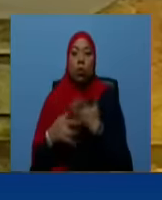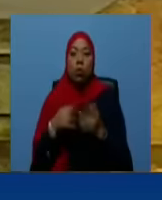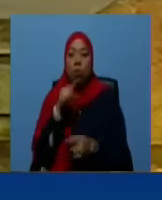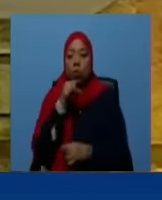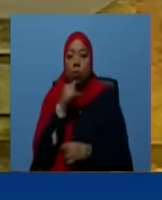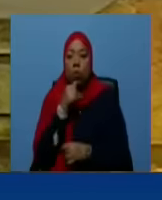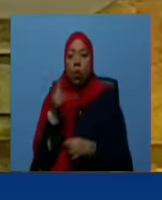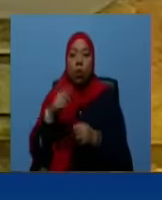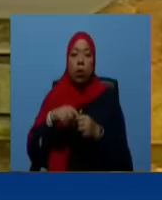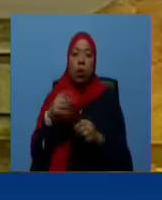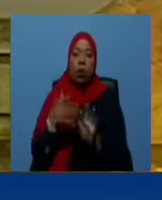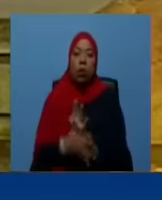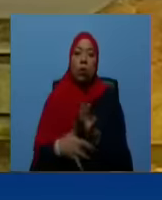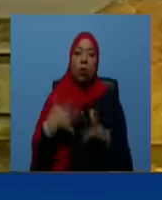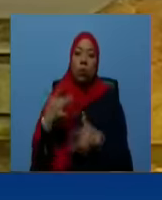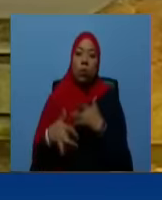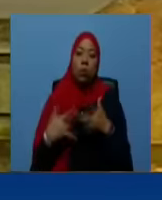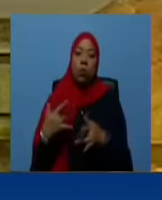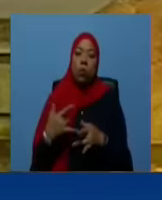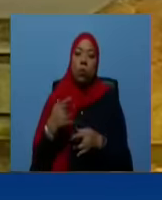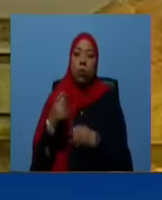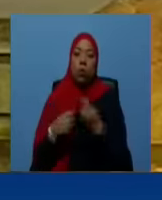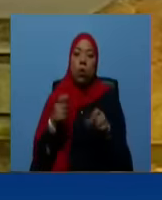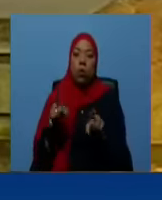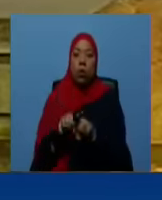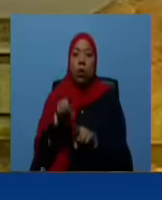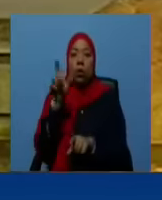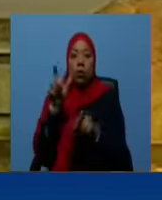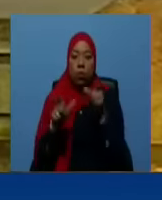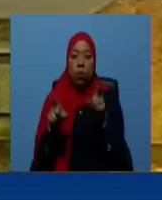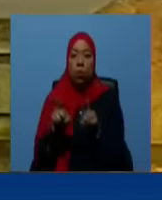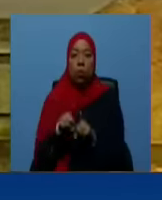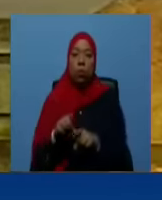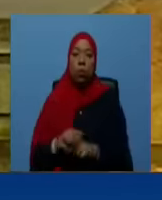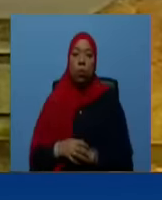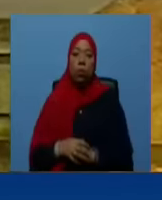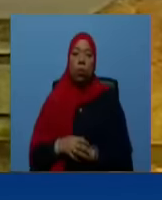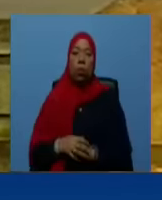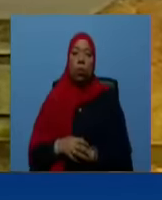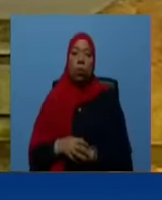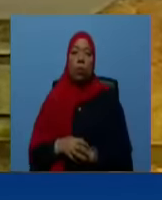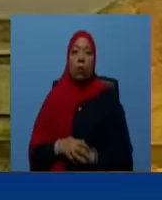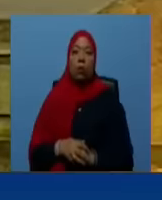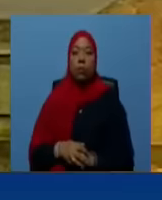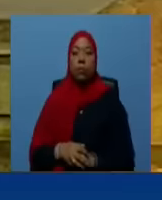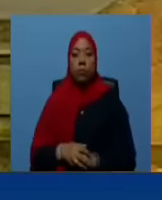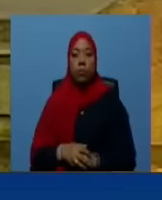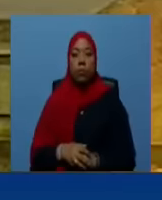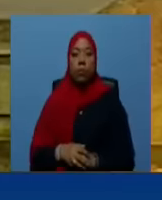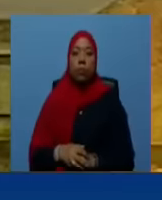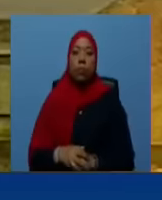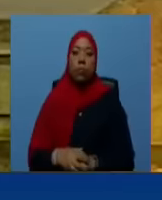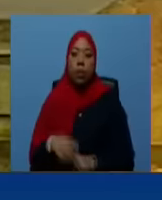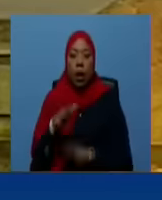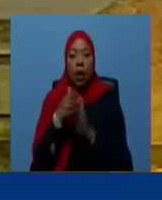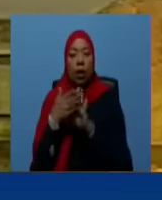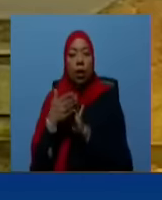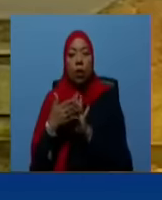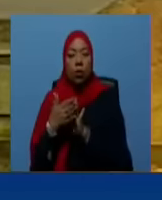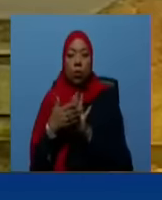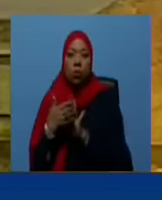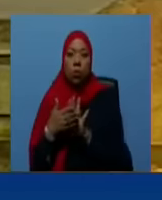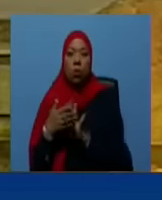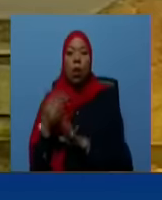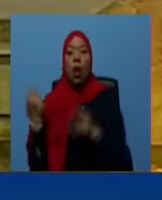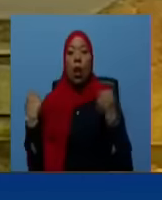de incertidumbre creativa en el comandante Chávez, esa ecuación la estamos resolviendo en